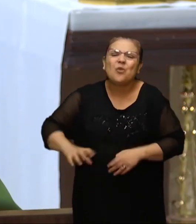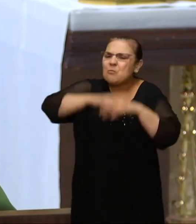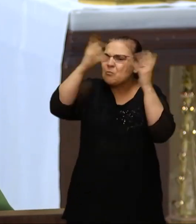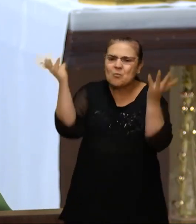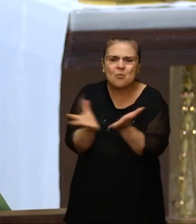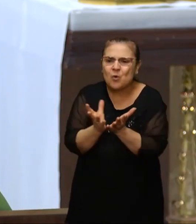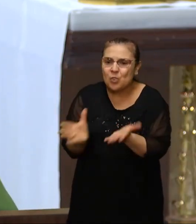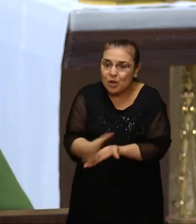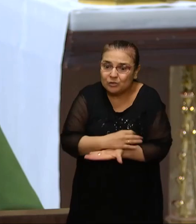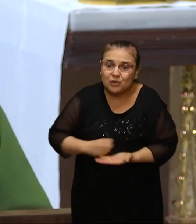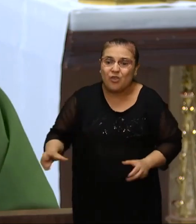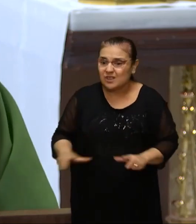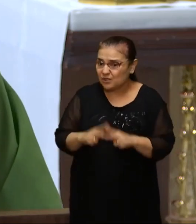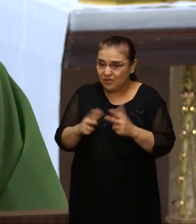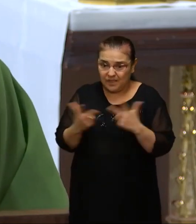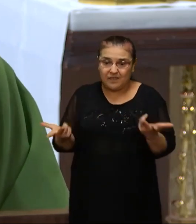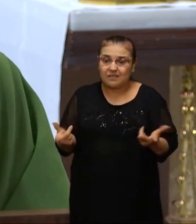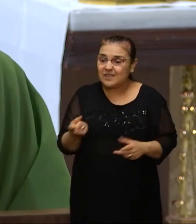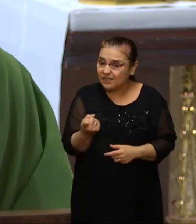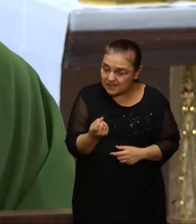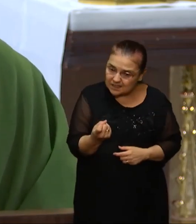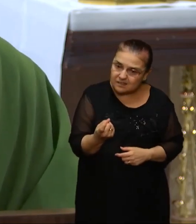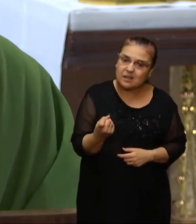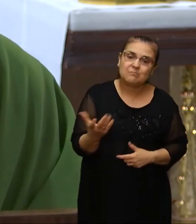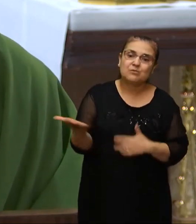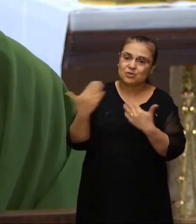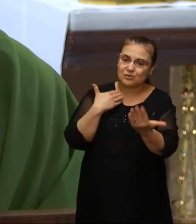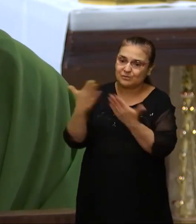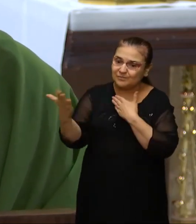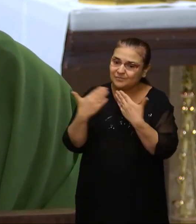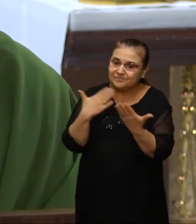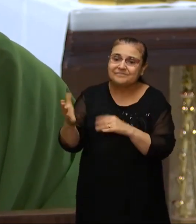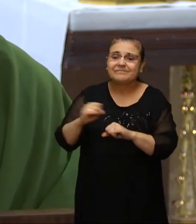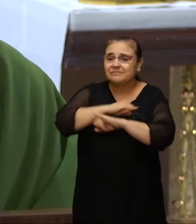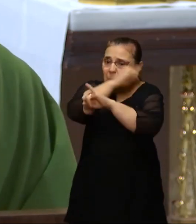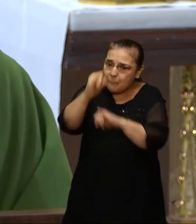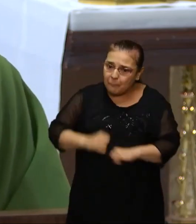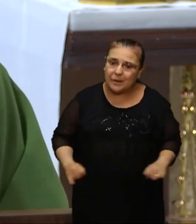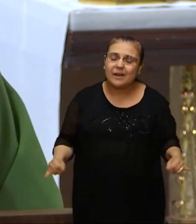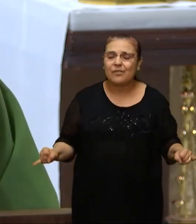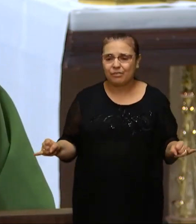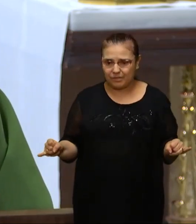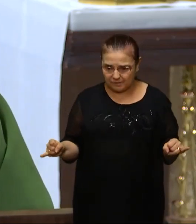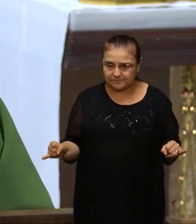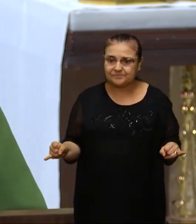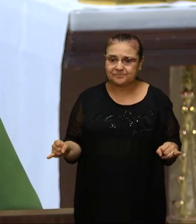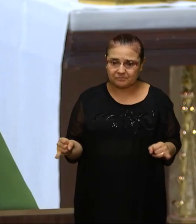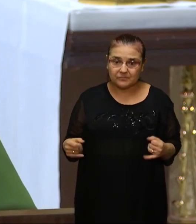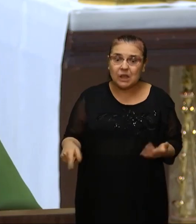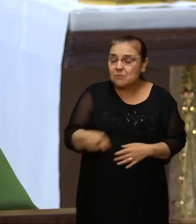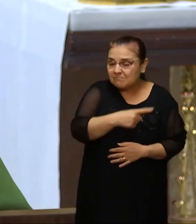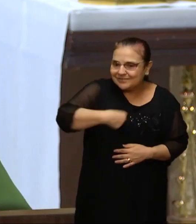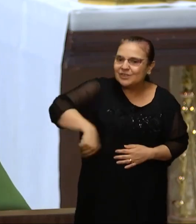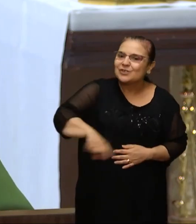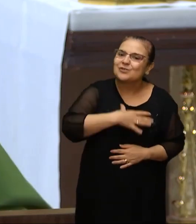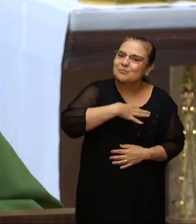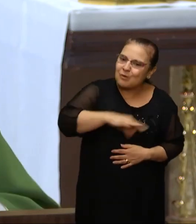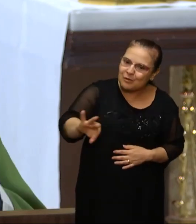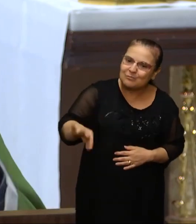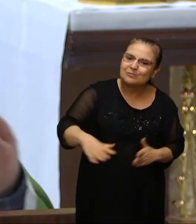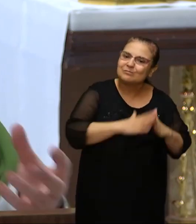toda la sociedad necesitamos estas relaciones porque realmente nosotros podemos con nuestra presencia en la